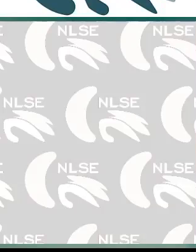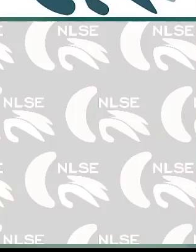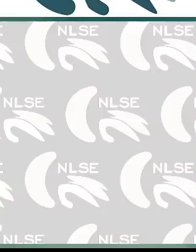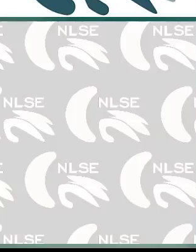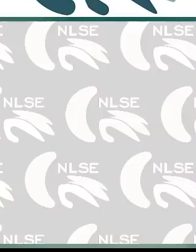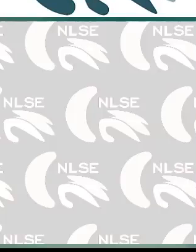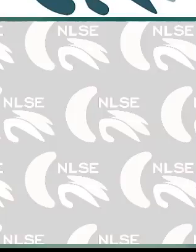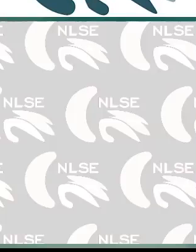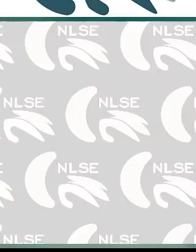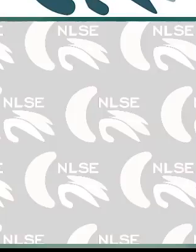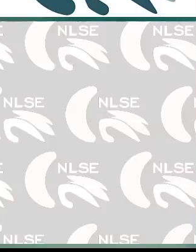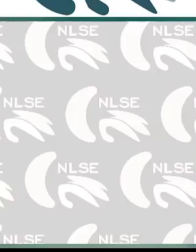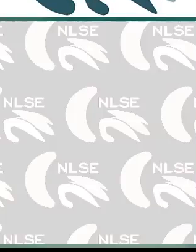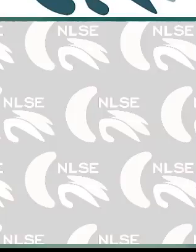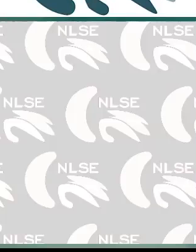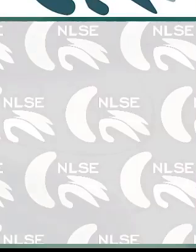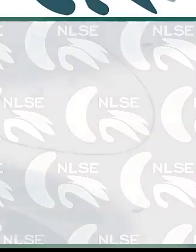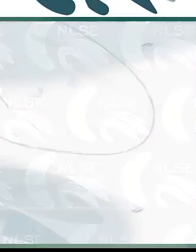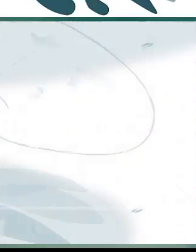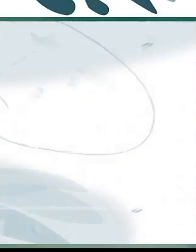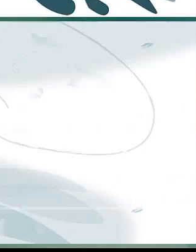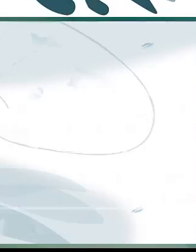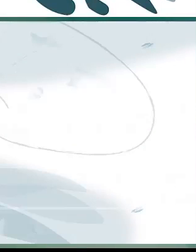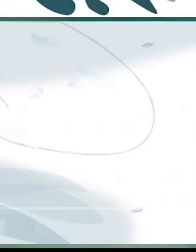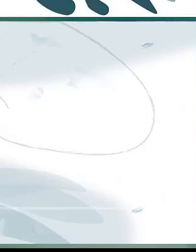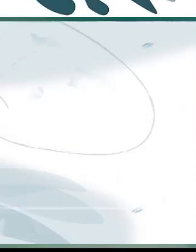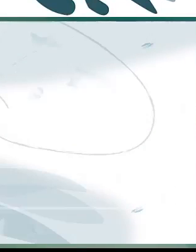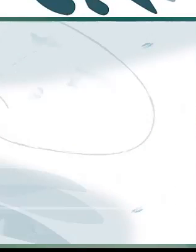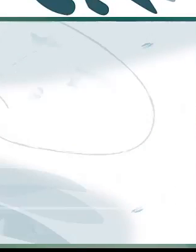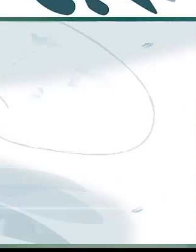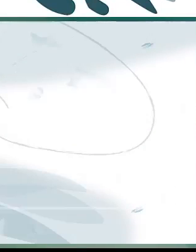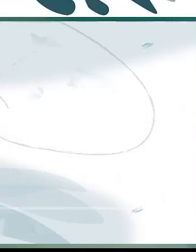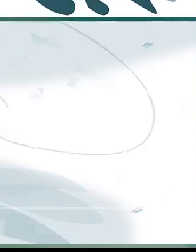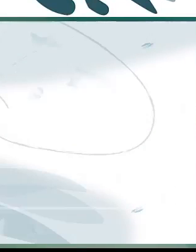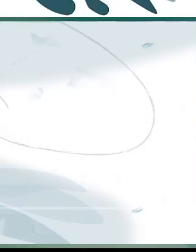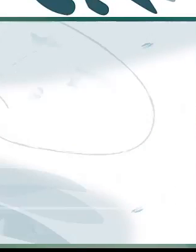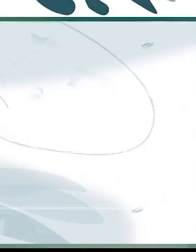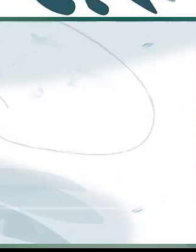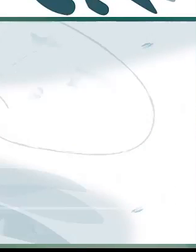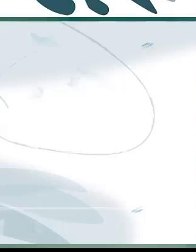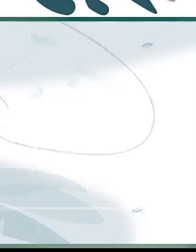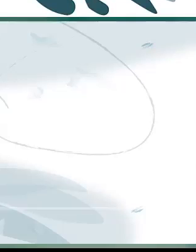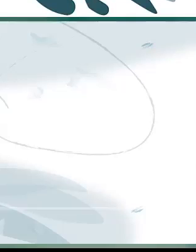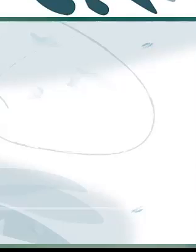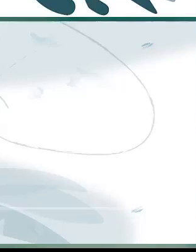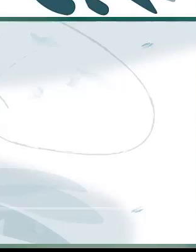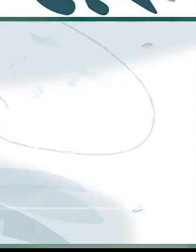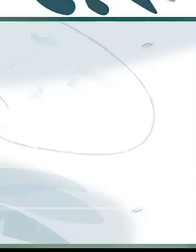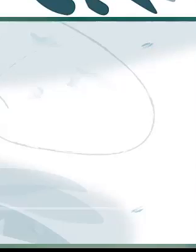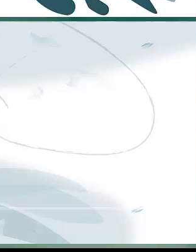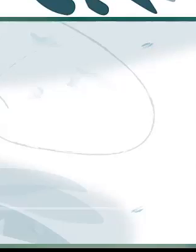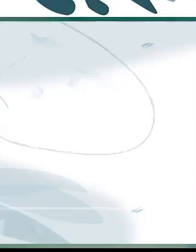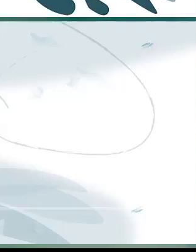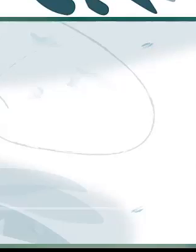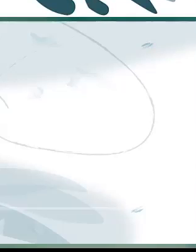presentar la comunicación, proceso de adaptación de una prueba de vocabulario a lengua de signos española. Cuando queráis.